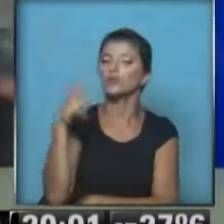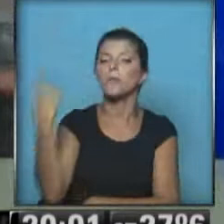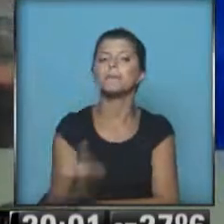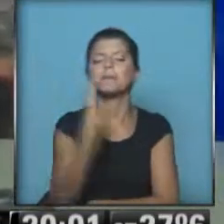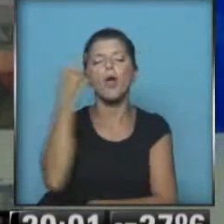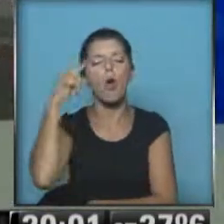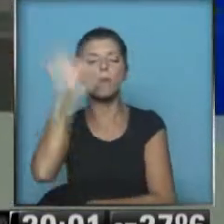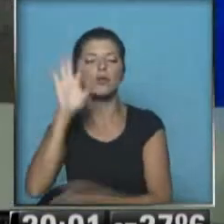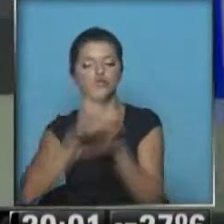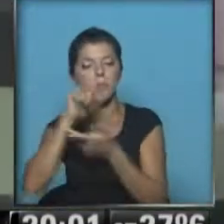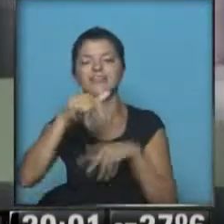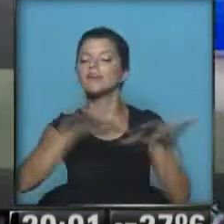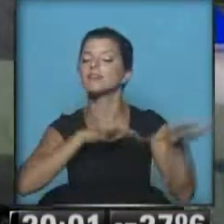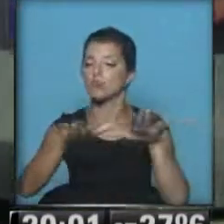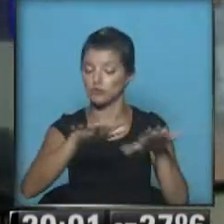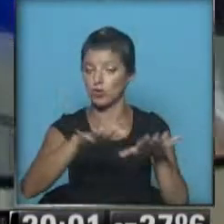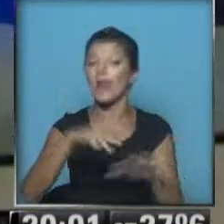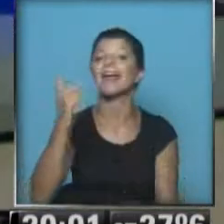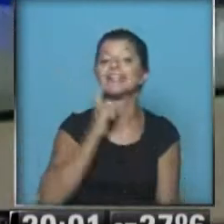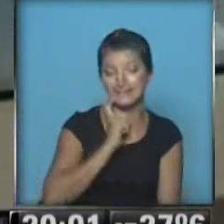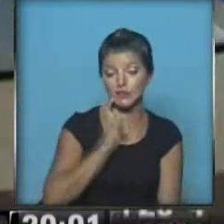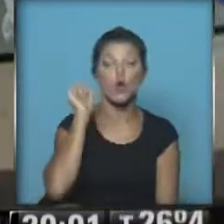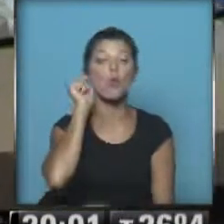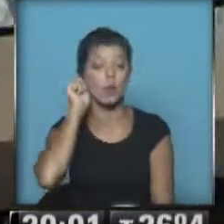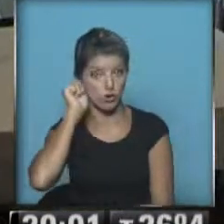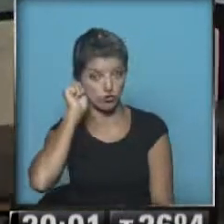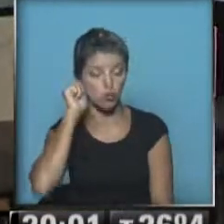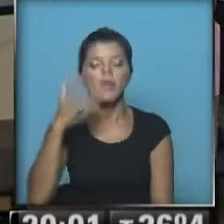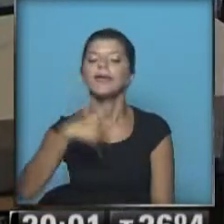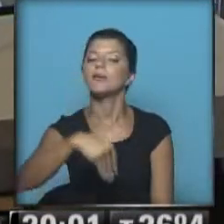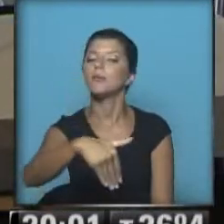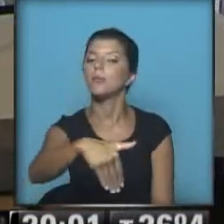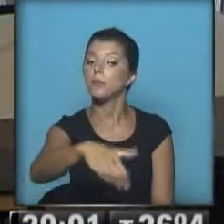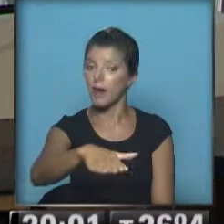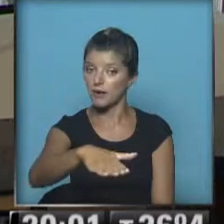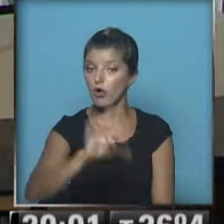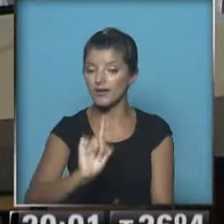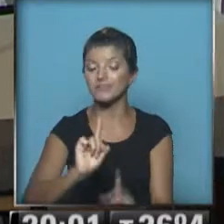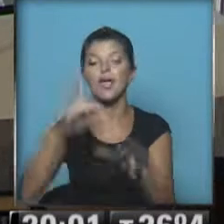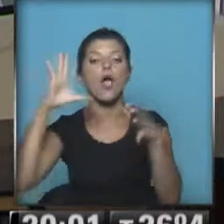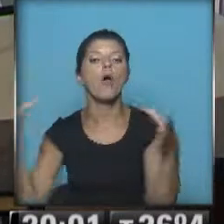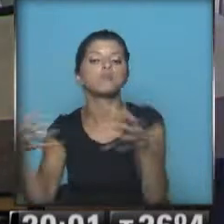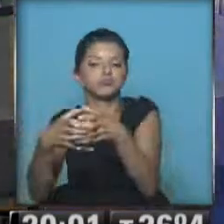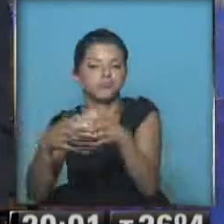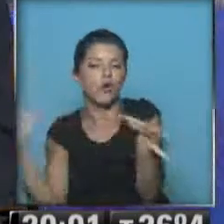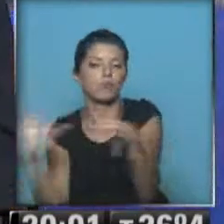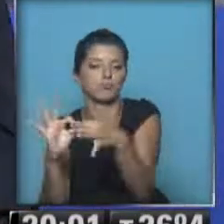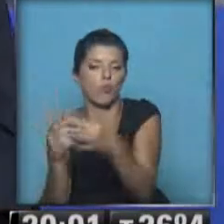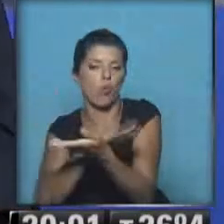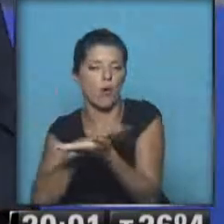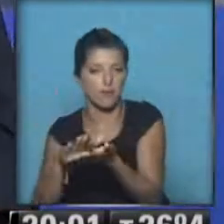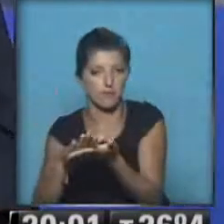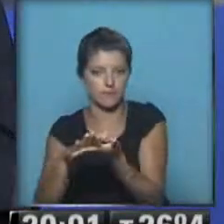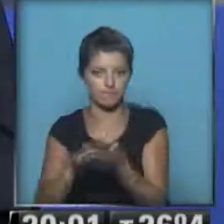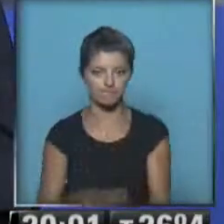visión sobre lo sucedido en Gualeguaychú y lo que podría llegar a pasar justamente con esta nueva alianza. Bueno,